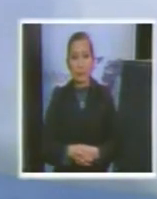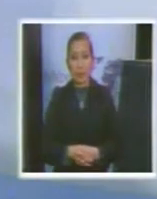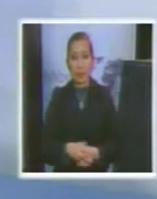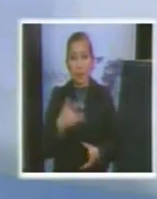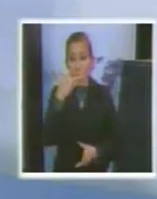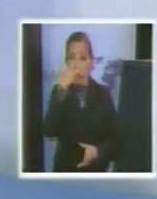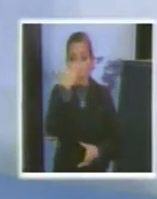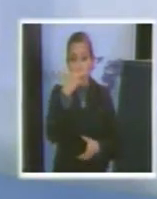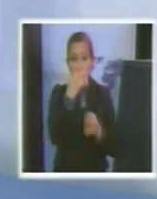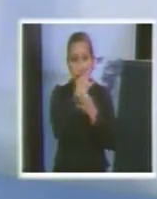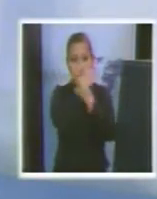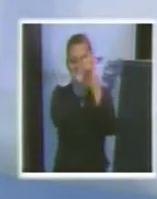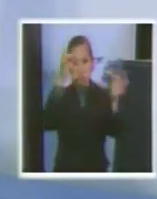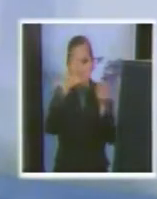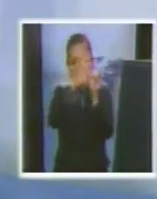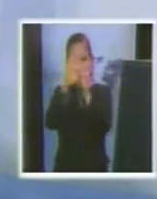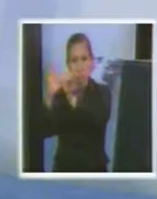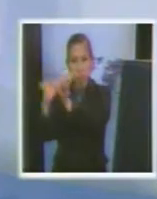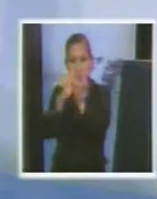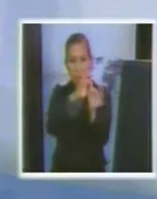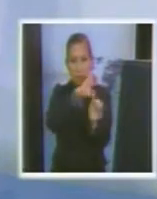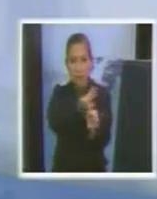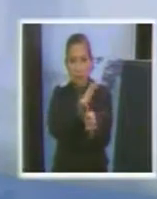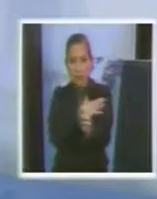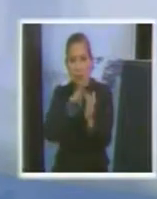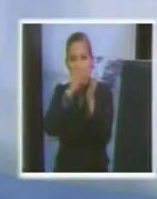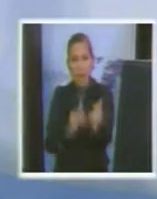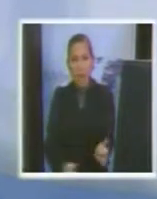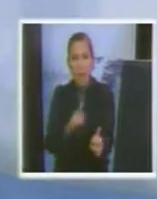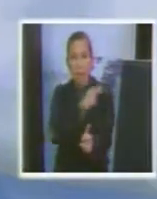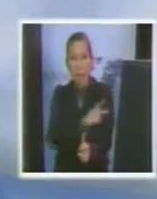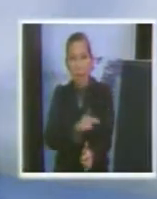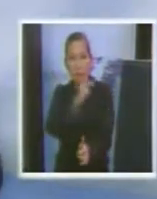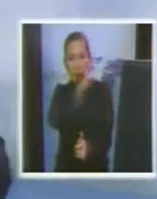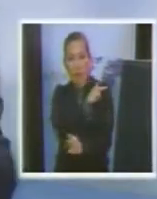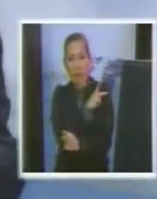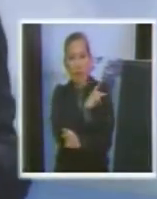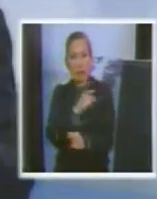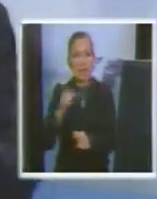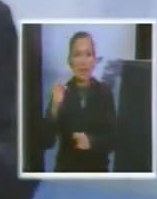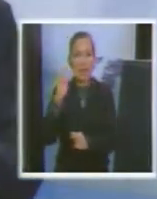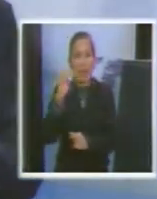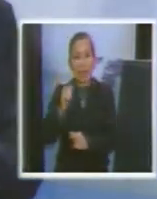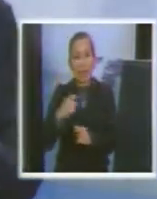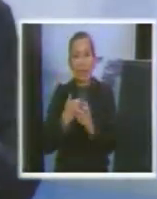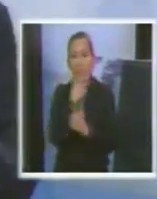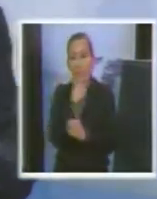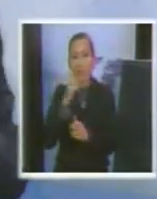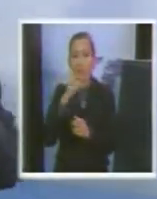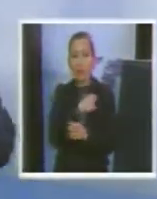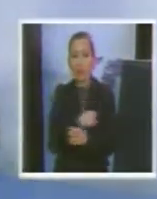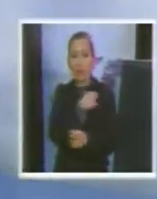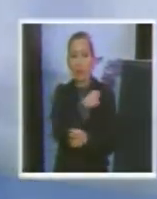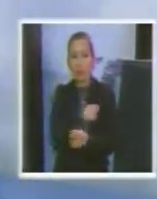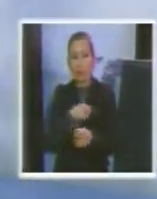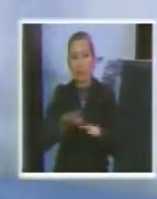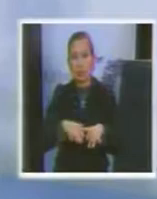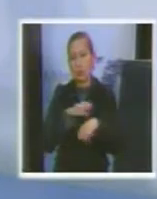8 declaraciones conjuntas con España, Francia, Portugal, Irlanda, Reino Unido, Suecia y